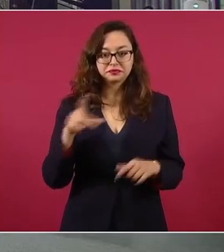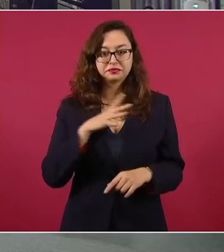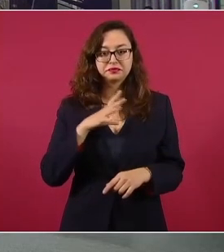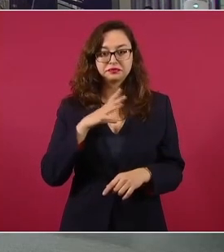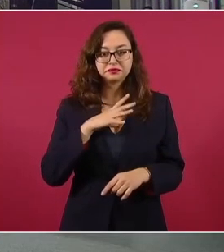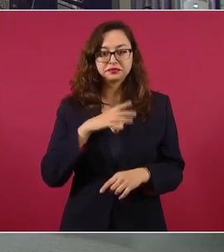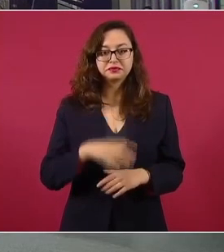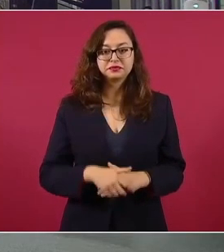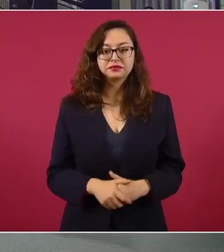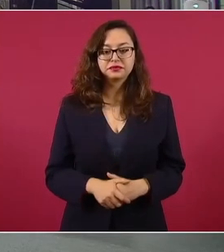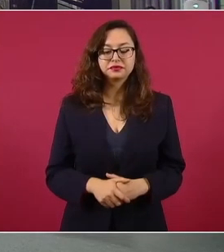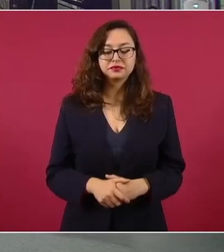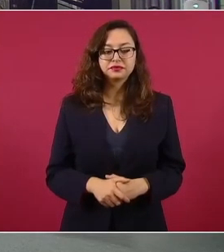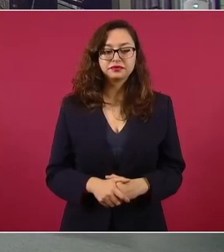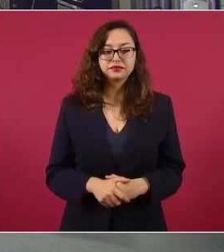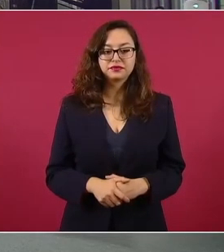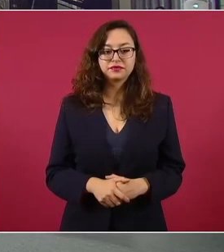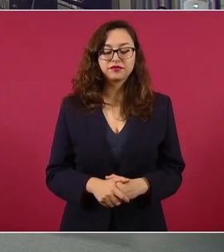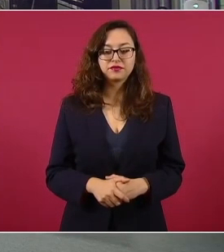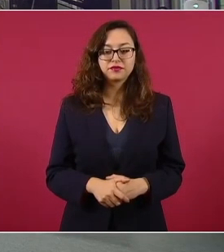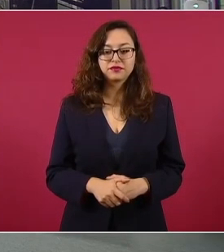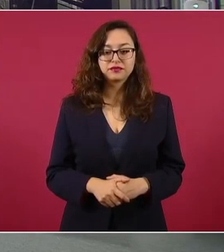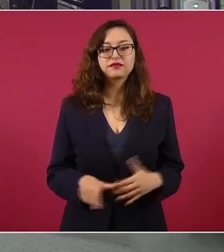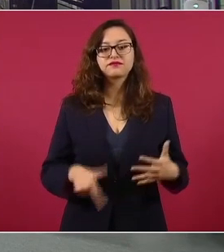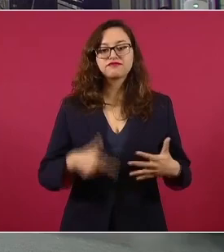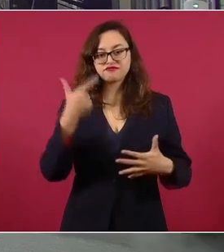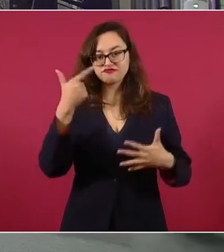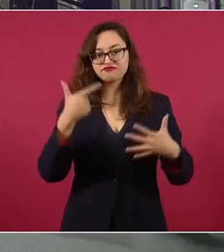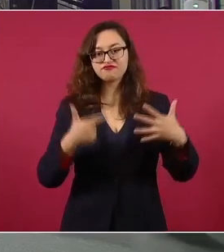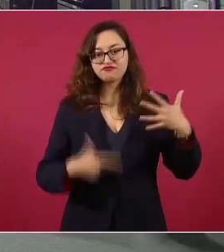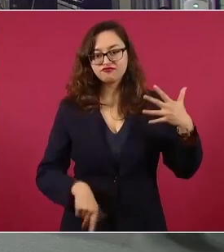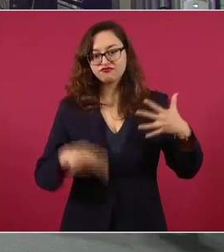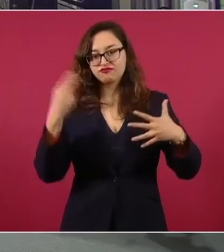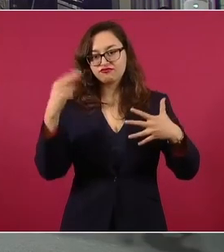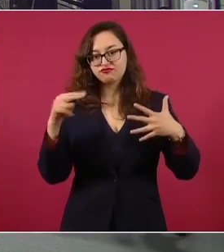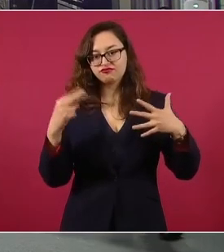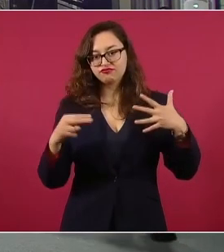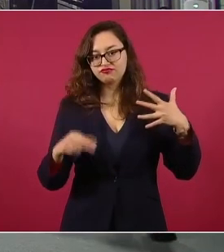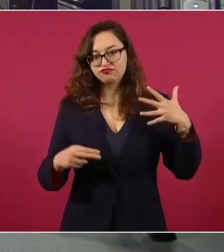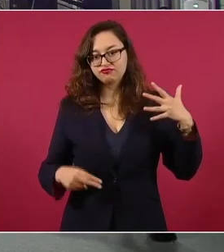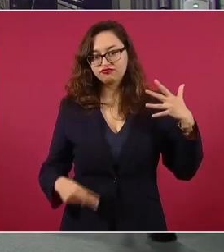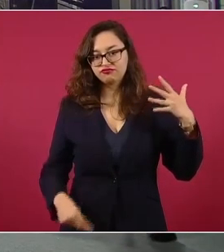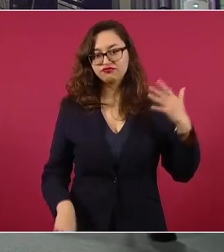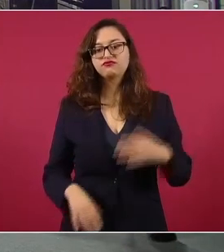De los… Ah, es que está la lista ahí. Sí. Yo me estoy…